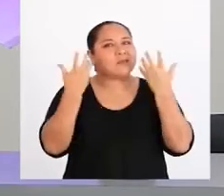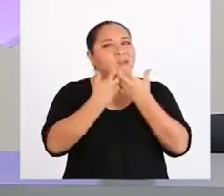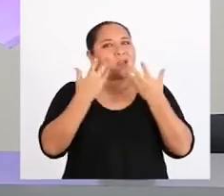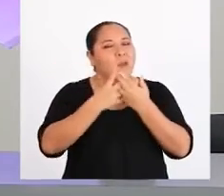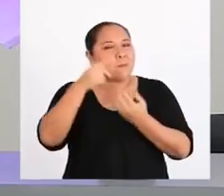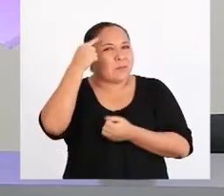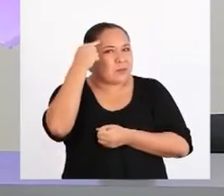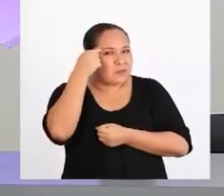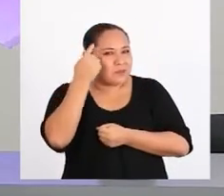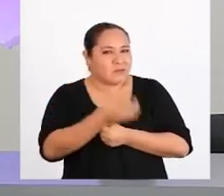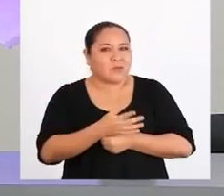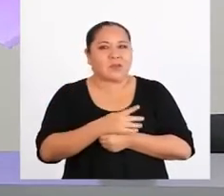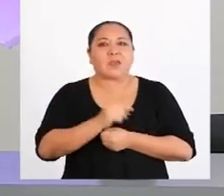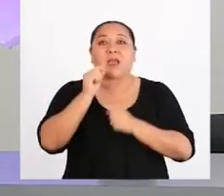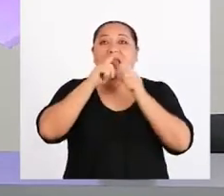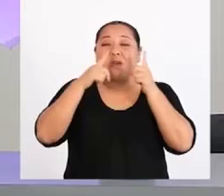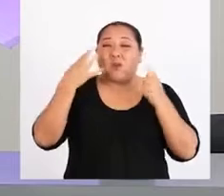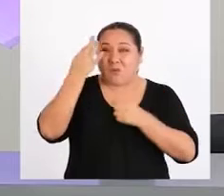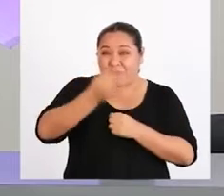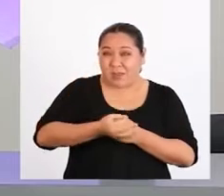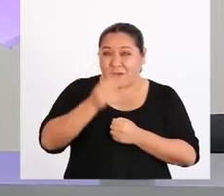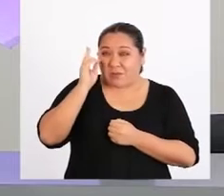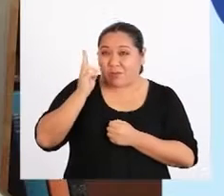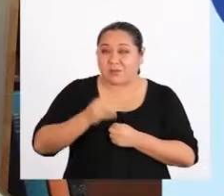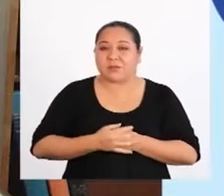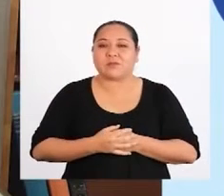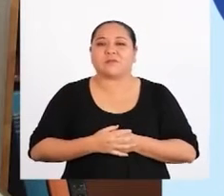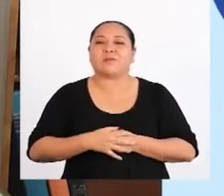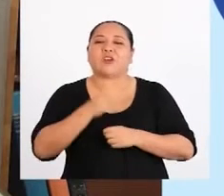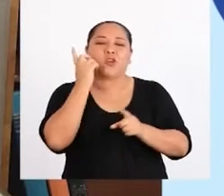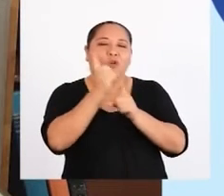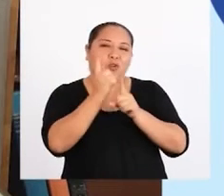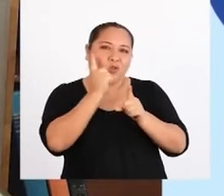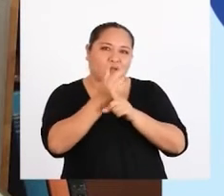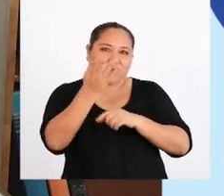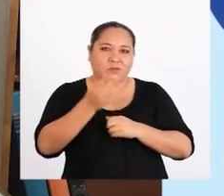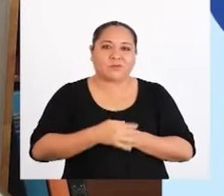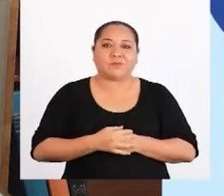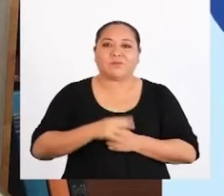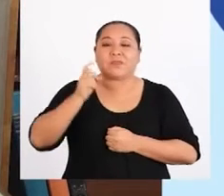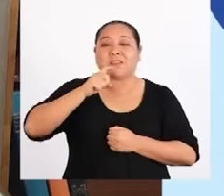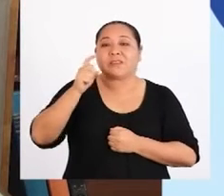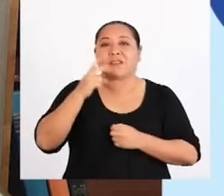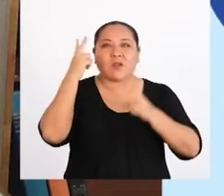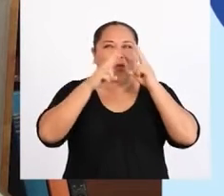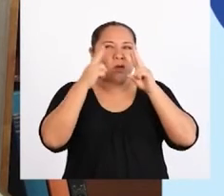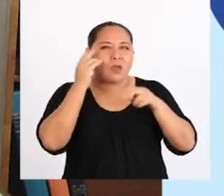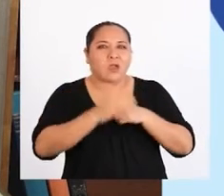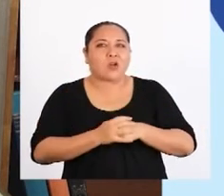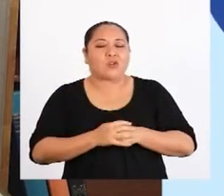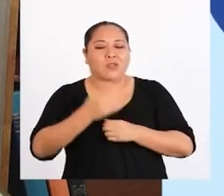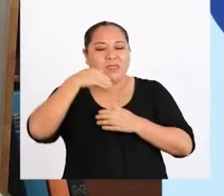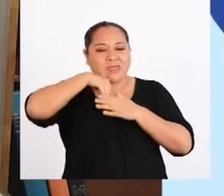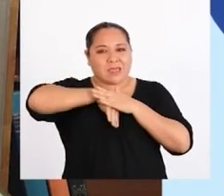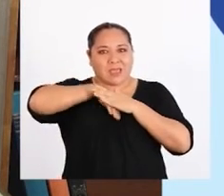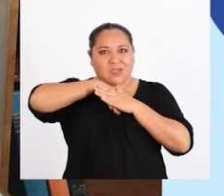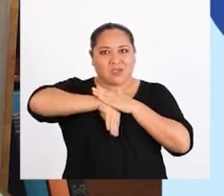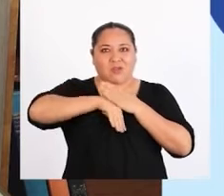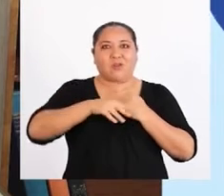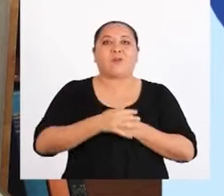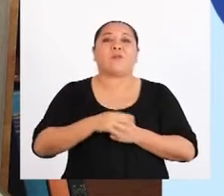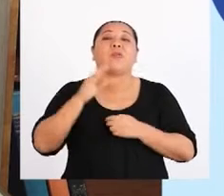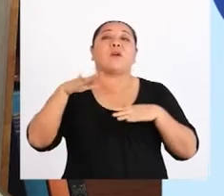ver mucho el pensamiento y el lenguaje. ¿No, profesora? Así es. Tiene que ver con lo